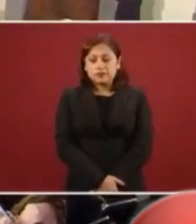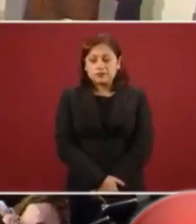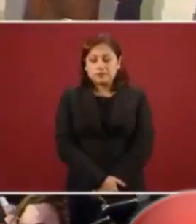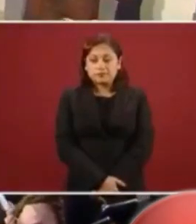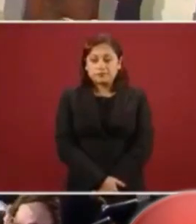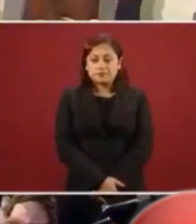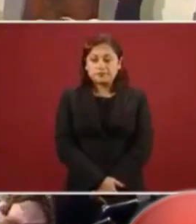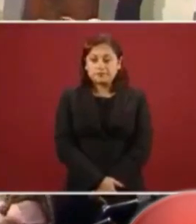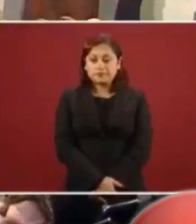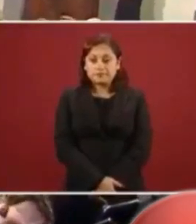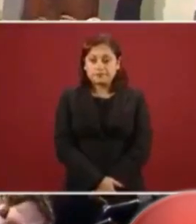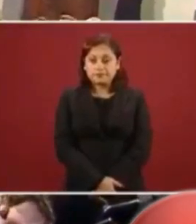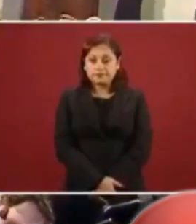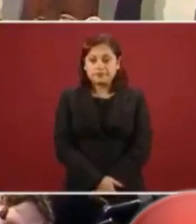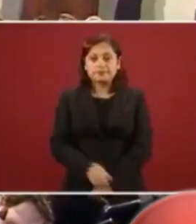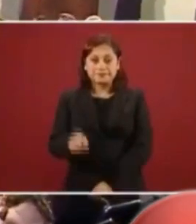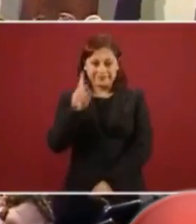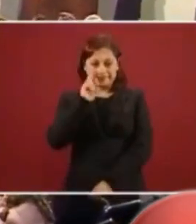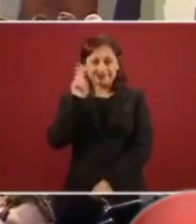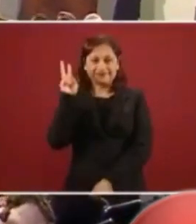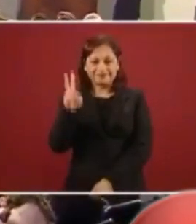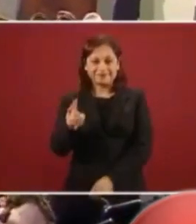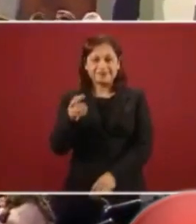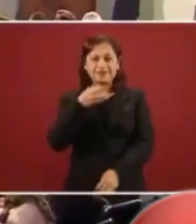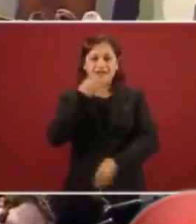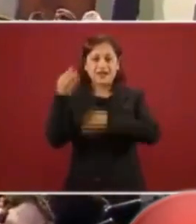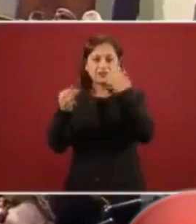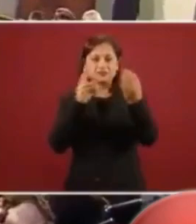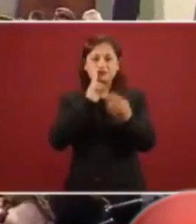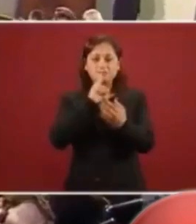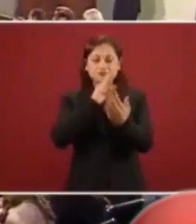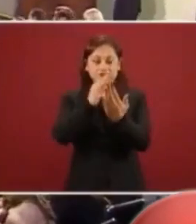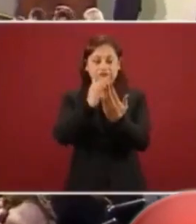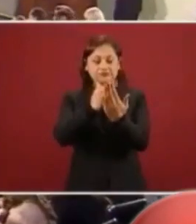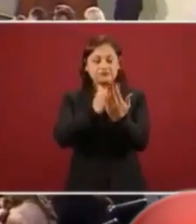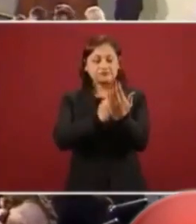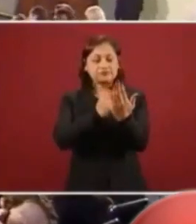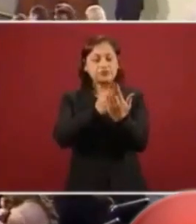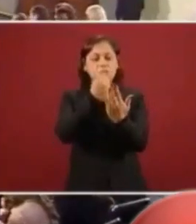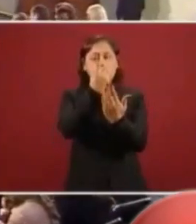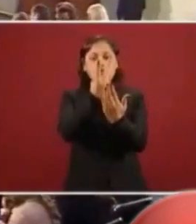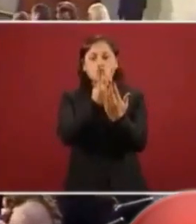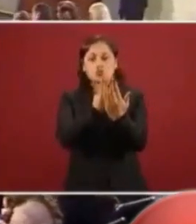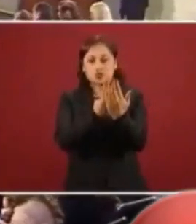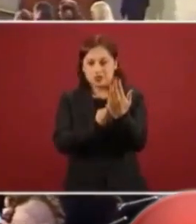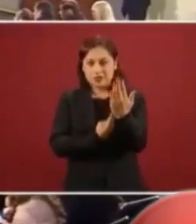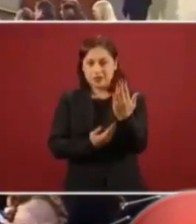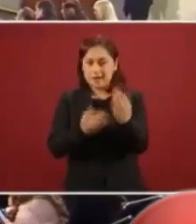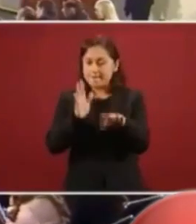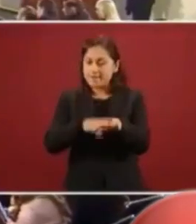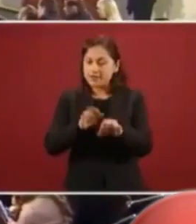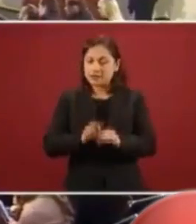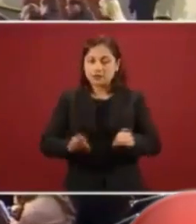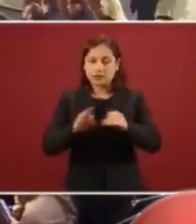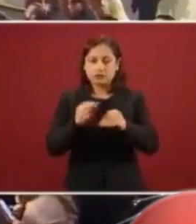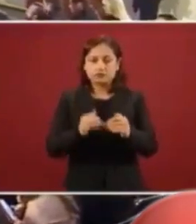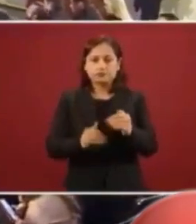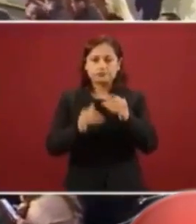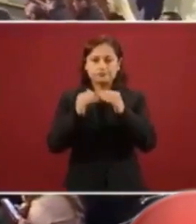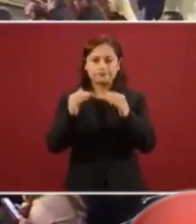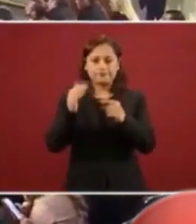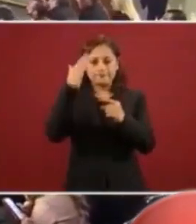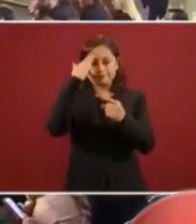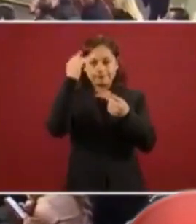enumeran las noticias o los artículos más importantes saben cuál es el